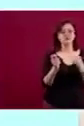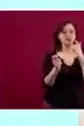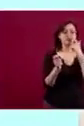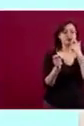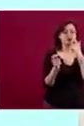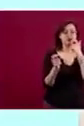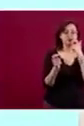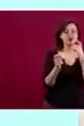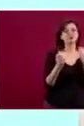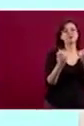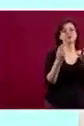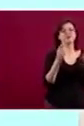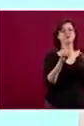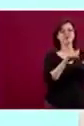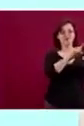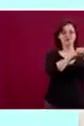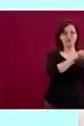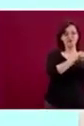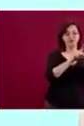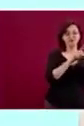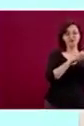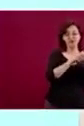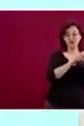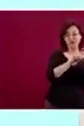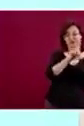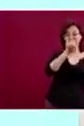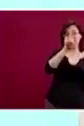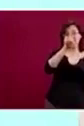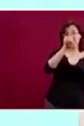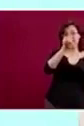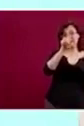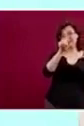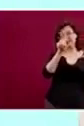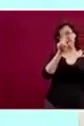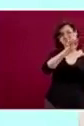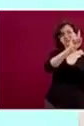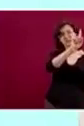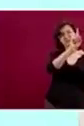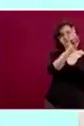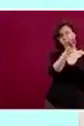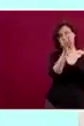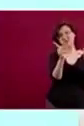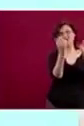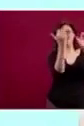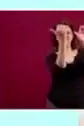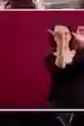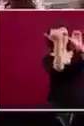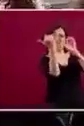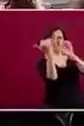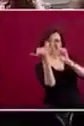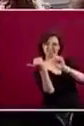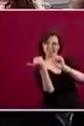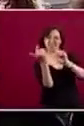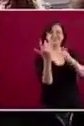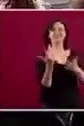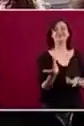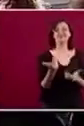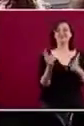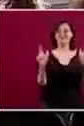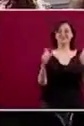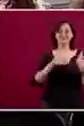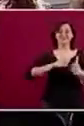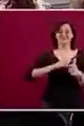no técnico que quiere decir reducir esta inclinación. Ahora, ¿cuánto? No hay una